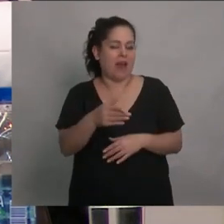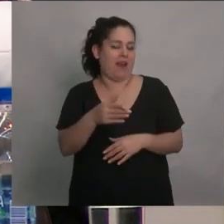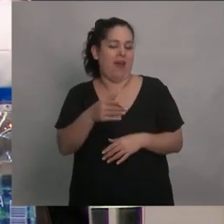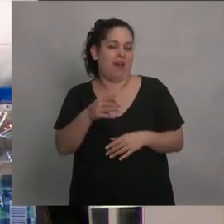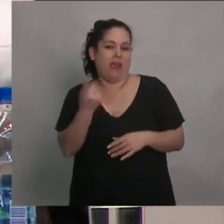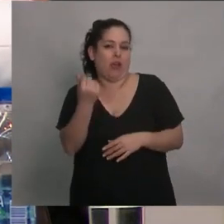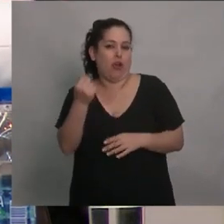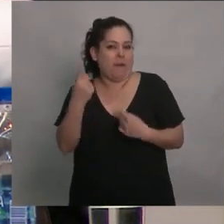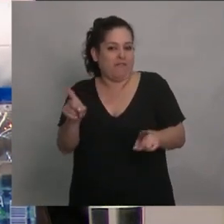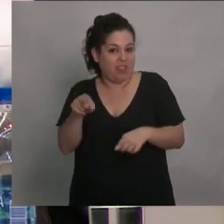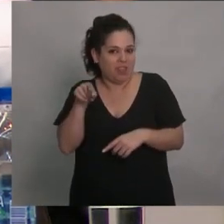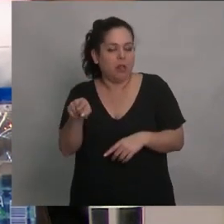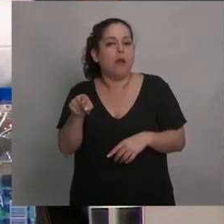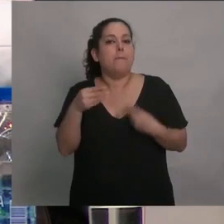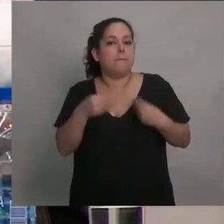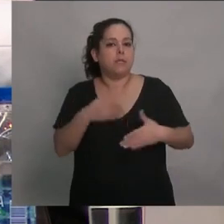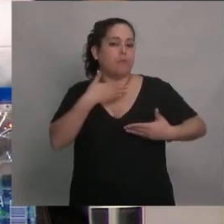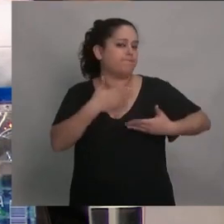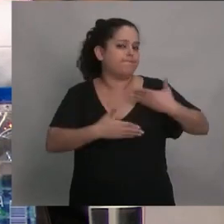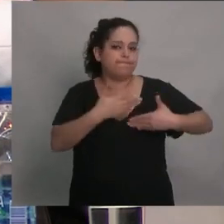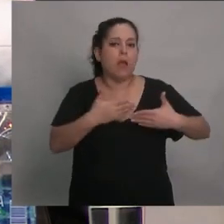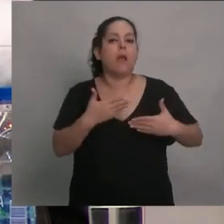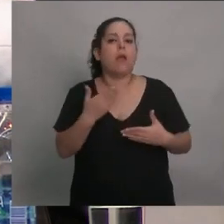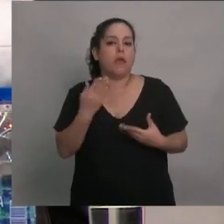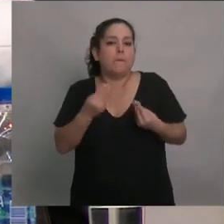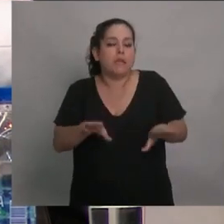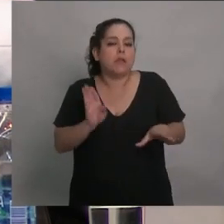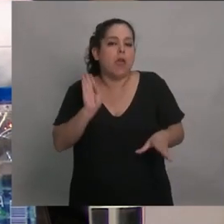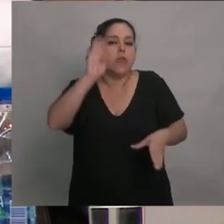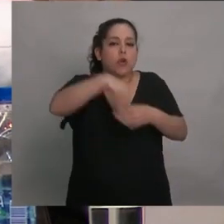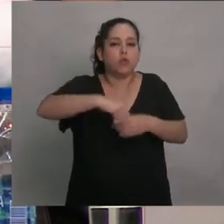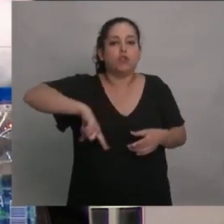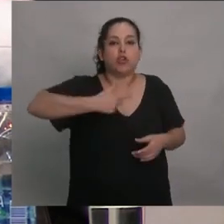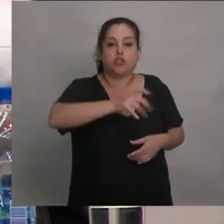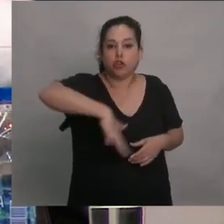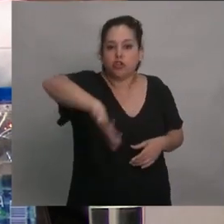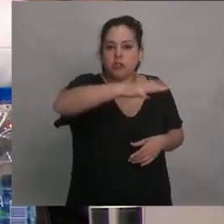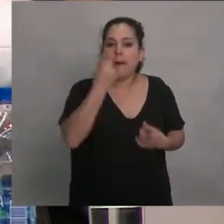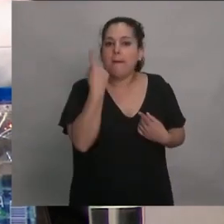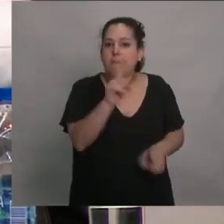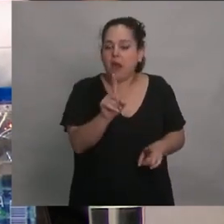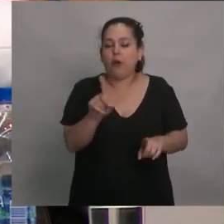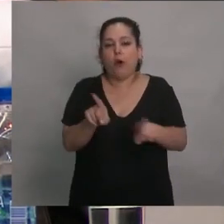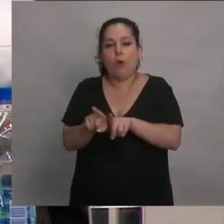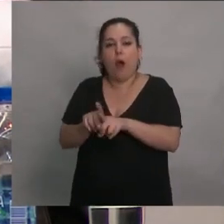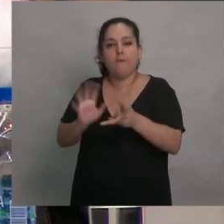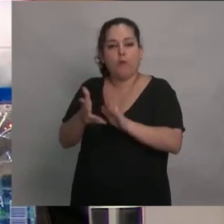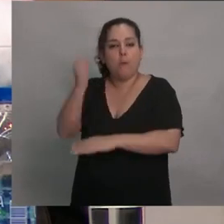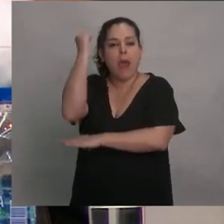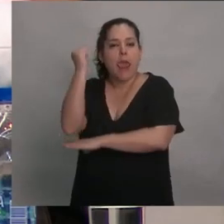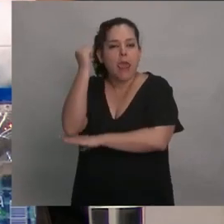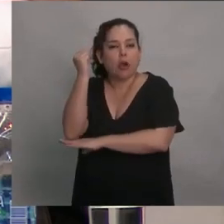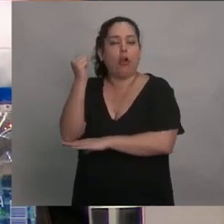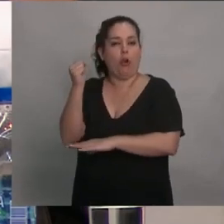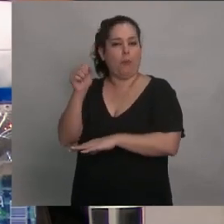extractivista, al tener crecimiento con inclusión social, pero sin tocar las estructuras económicas y